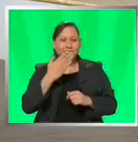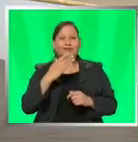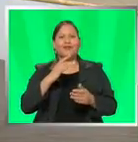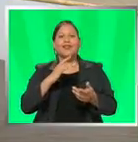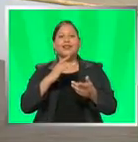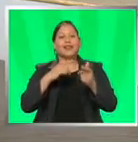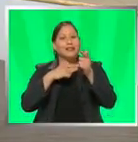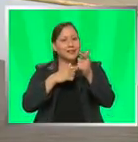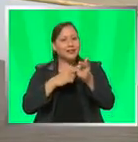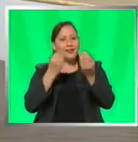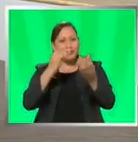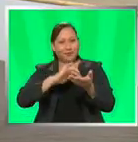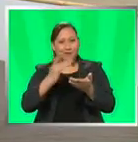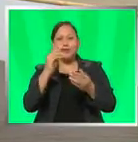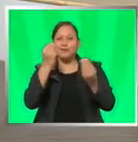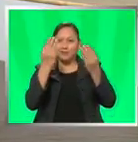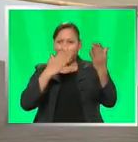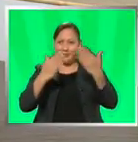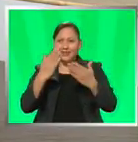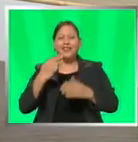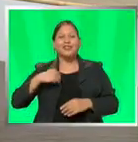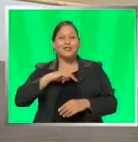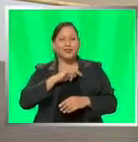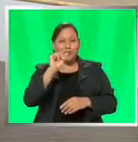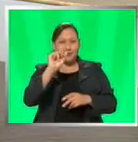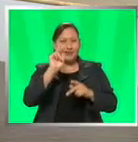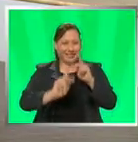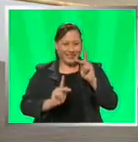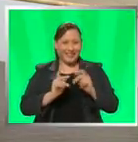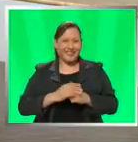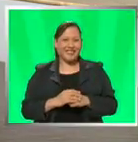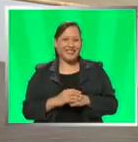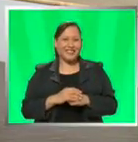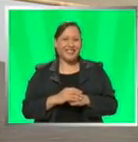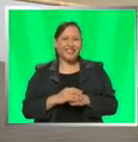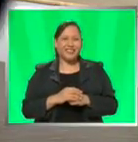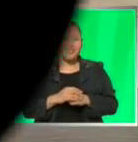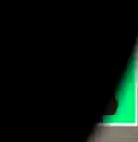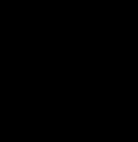pues síganos y muchísimas gracias y mucho éxito. Gracias. Nos vamos a corte. Extraordinario día.